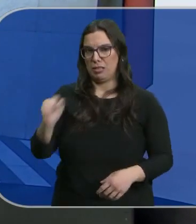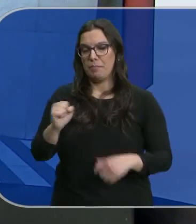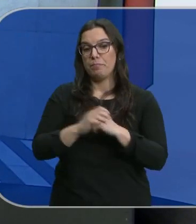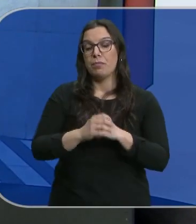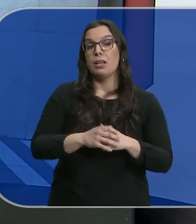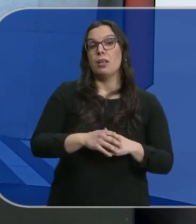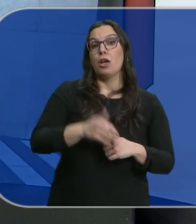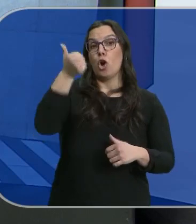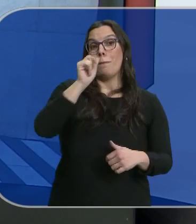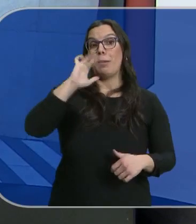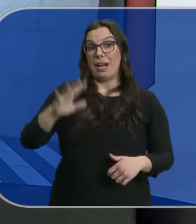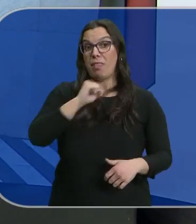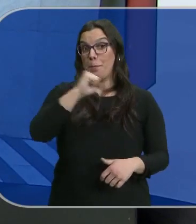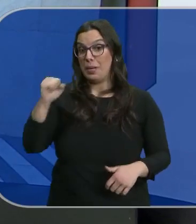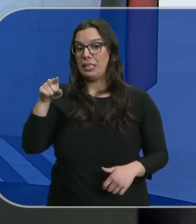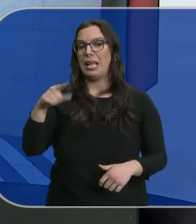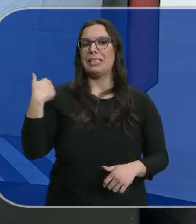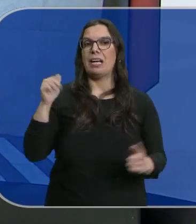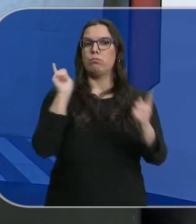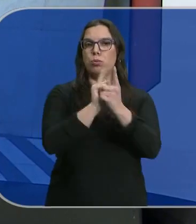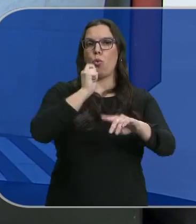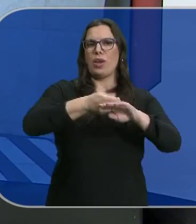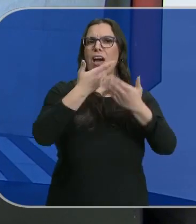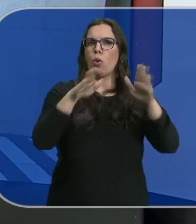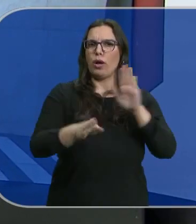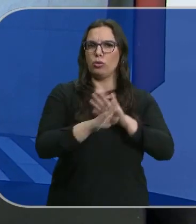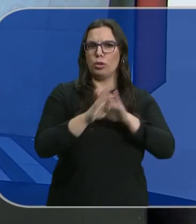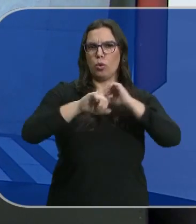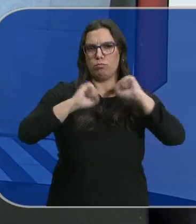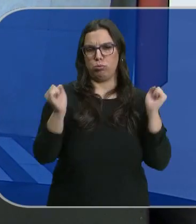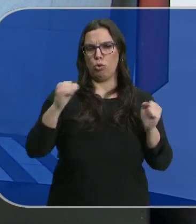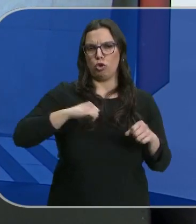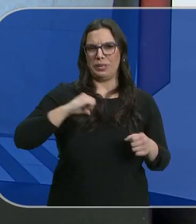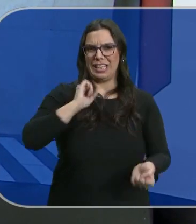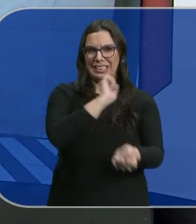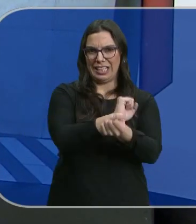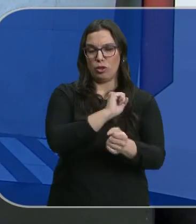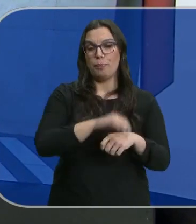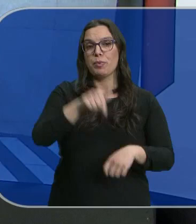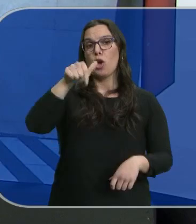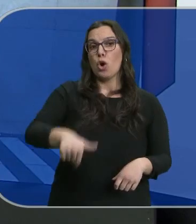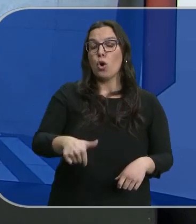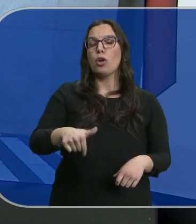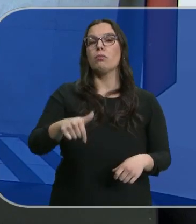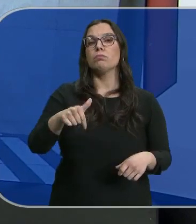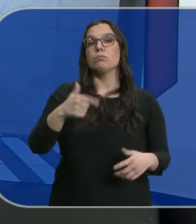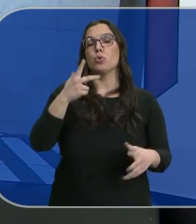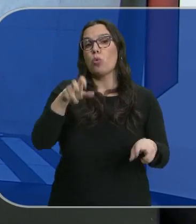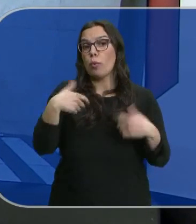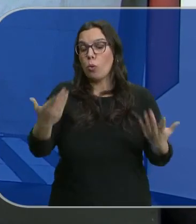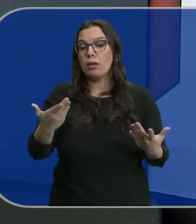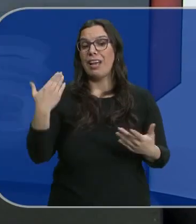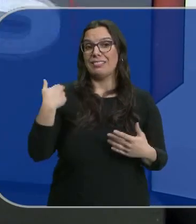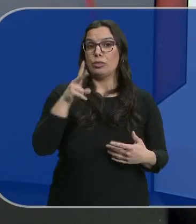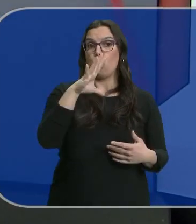el supuesto culpable ha pasado a disposición judicial, aunque todavía permanece detenido en el hospital. Hoy la noticia es que ha abandonado la UCI donde